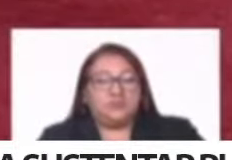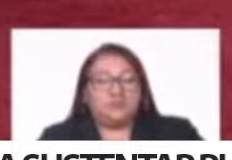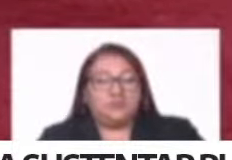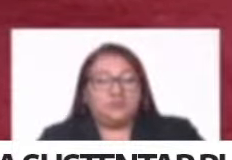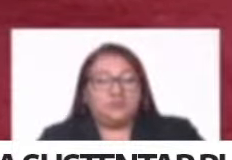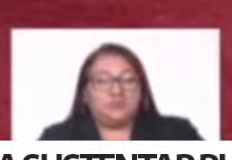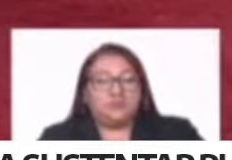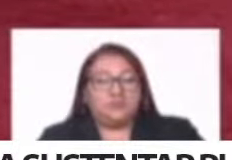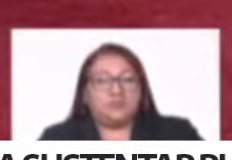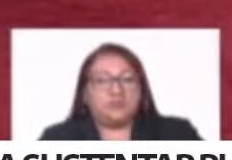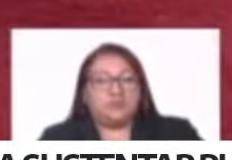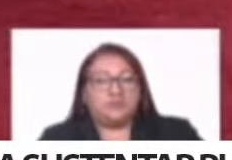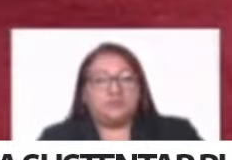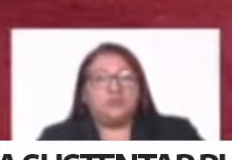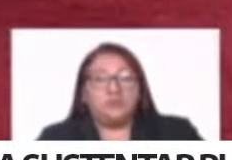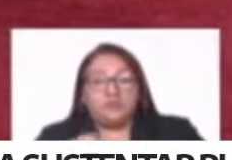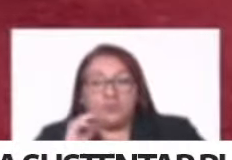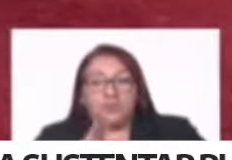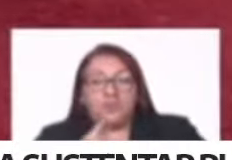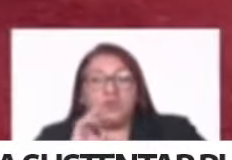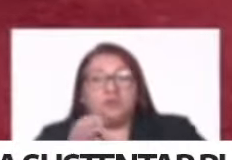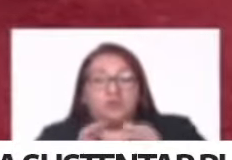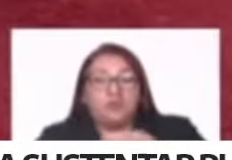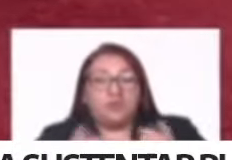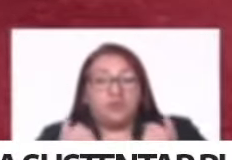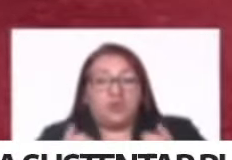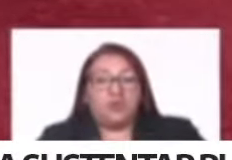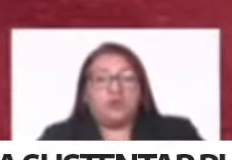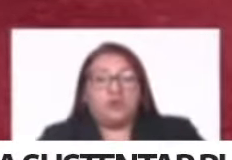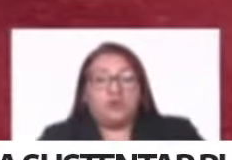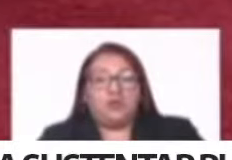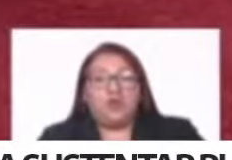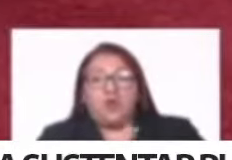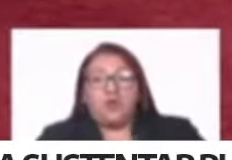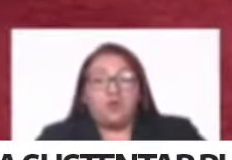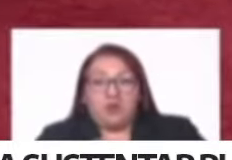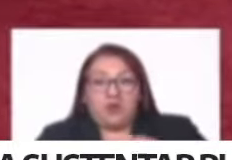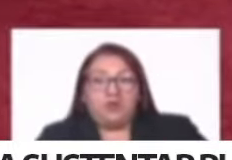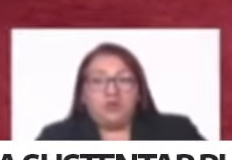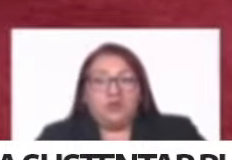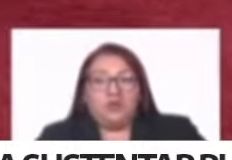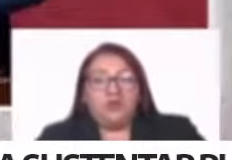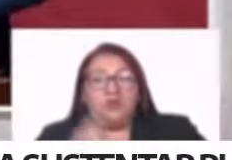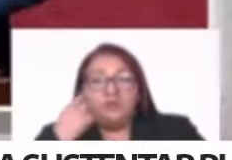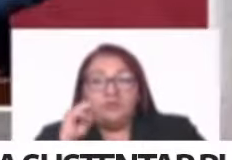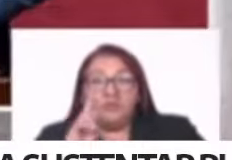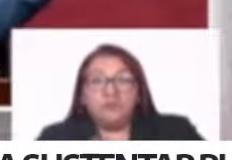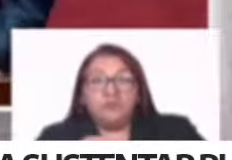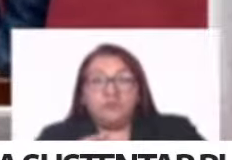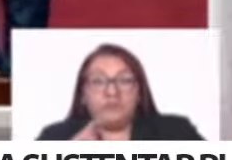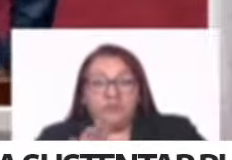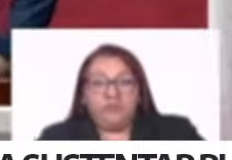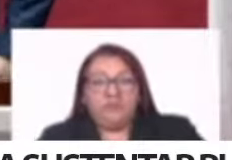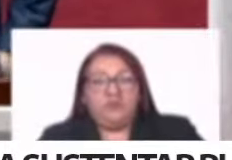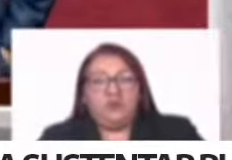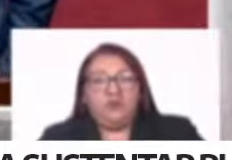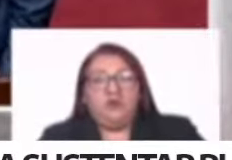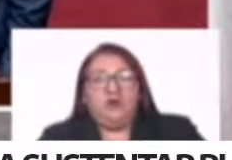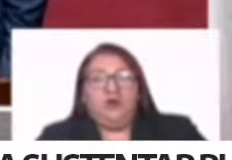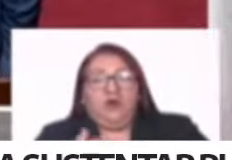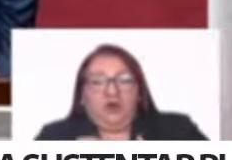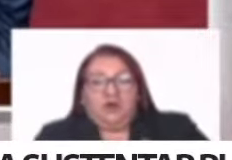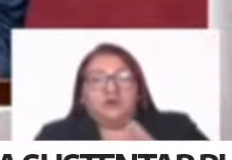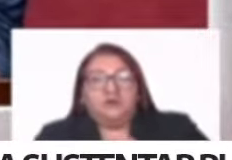Como pueden apreciar, el presupuesto histórico del Gobierno Nacional para el 2024 va a